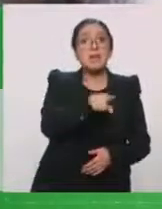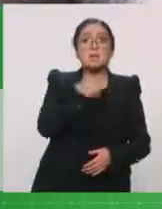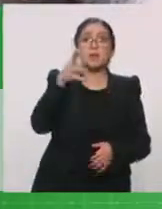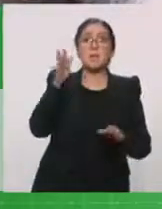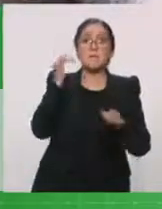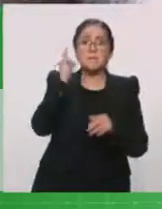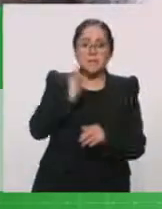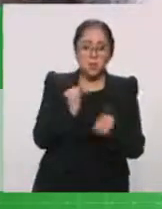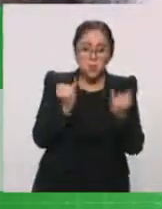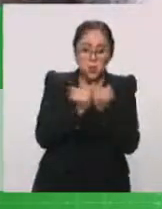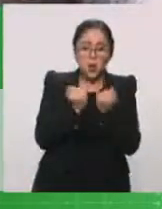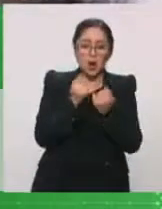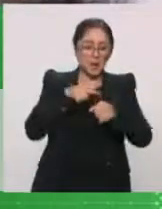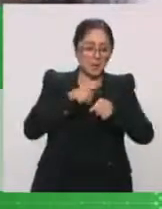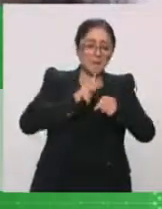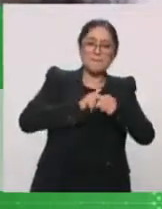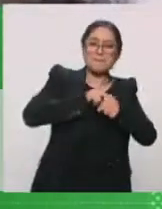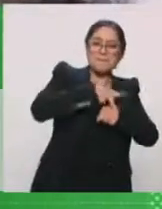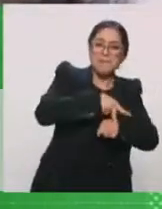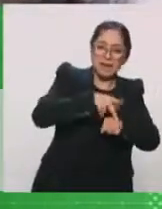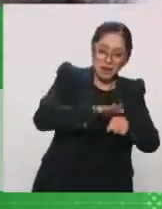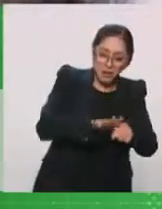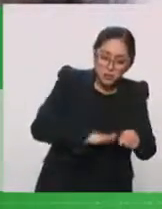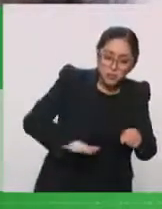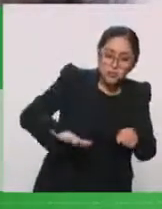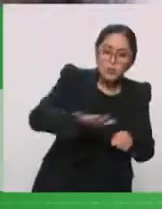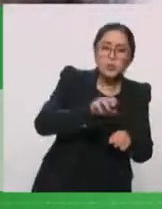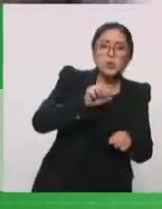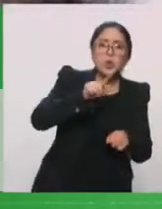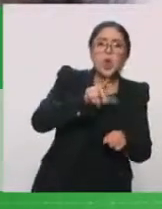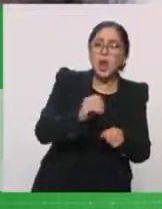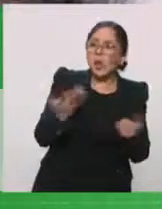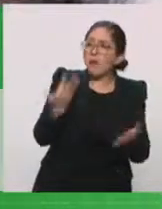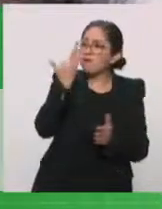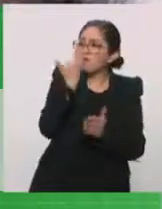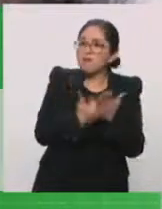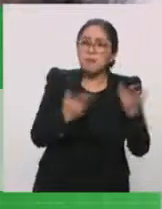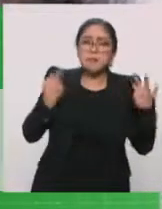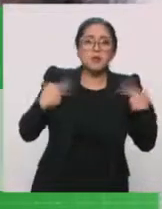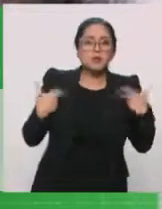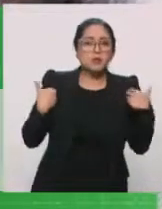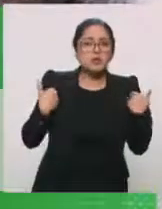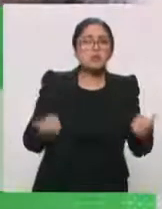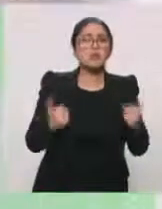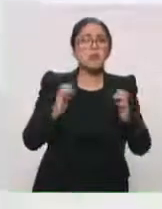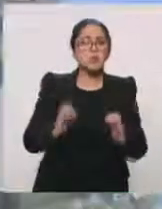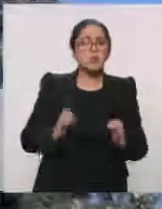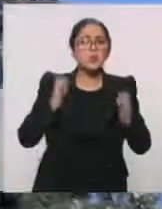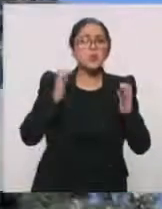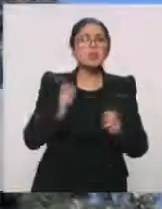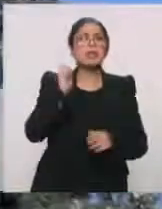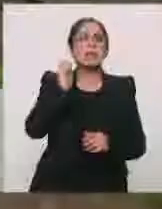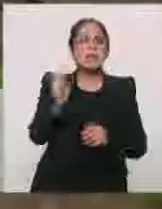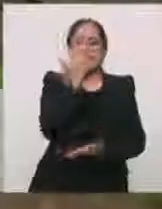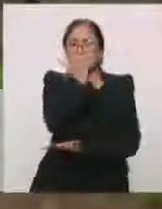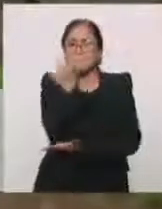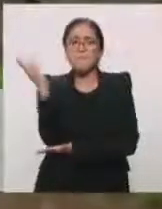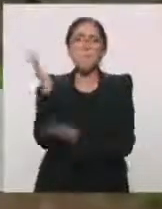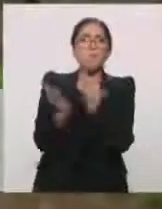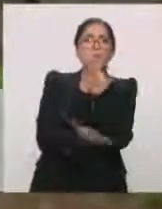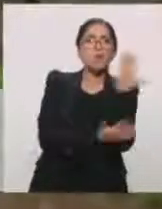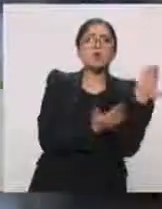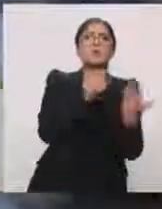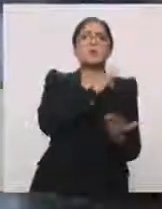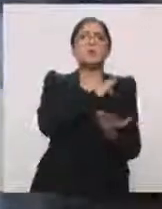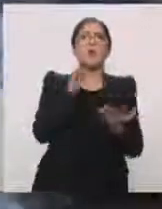Los suelos, que es una cosa que está muy poco entendida y muy poco cuidada, pero los suelos, entonces los bosques nos permiten además captar